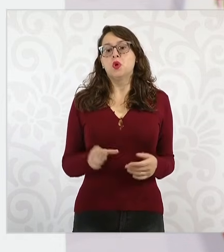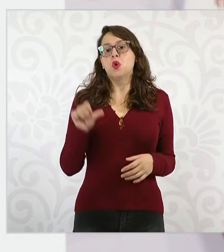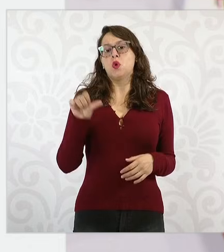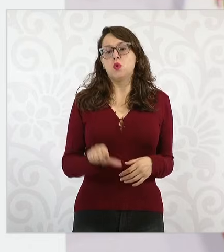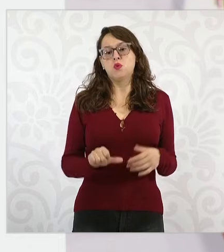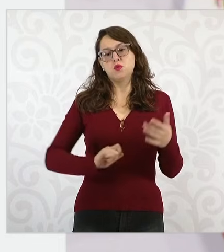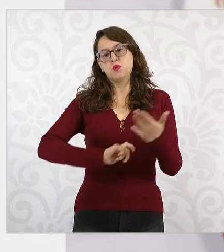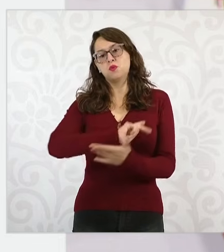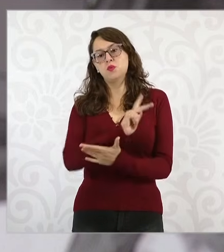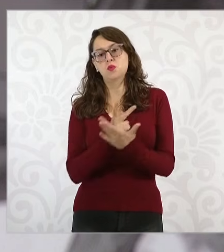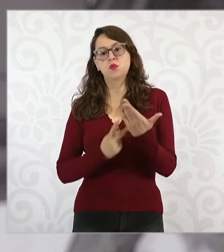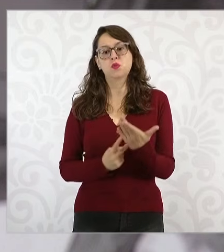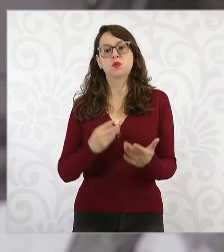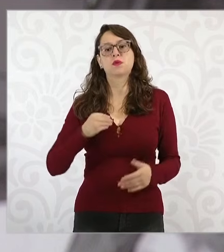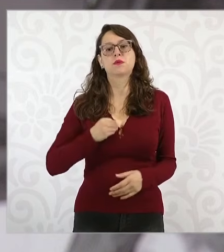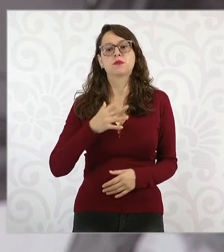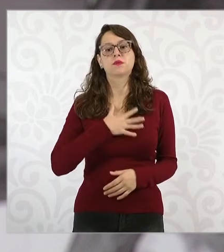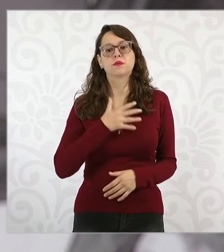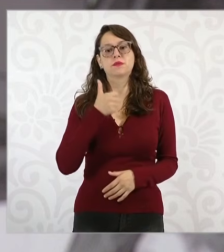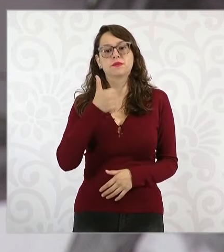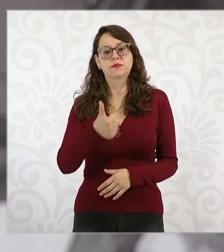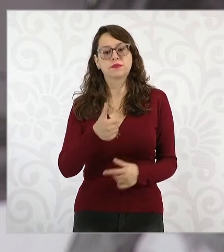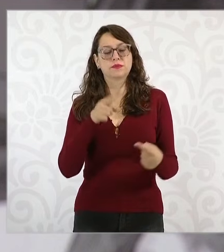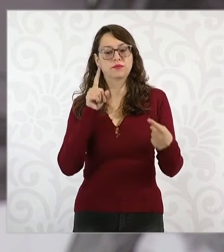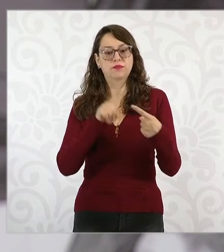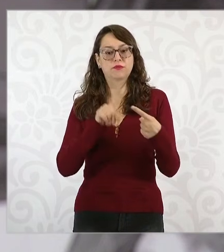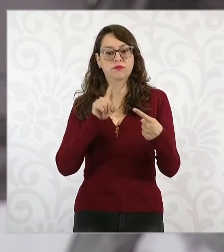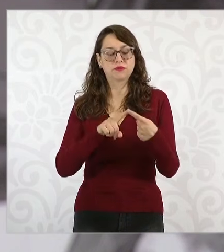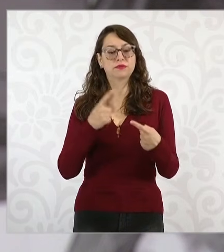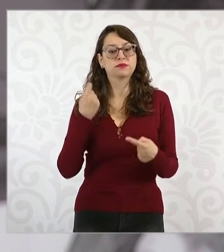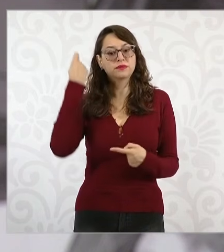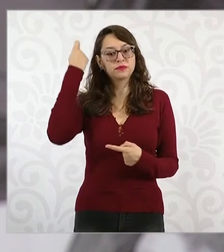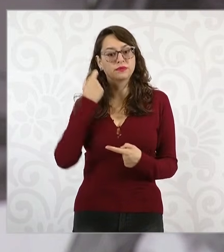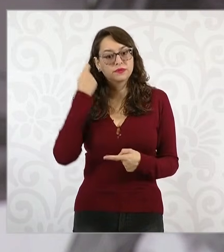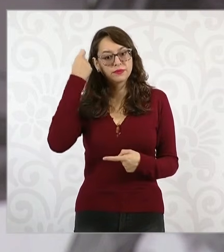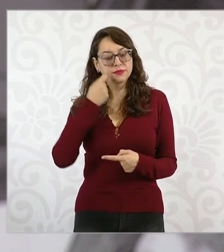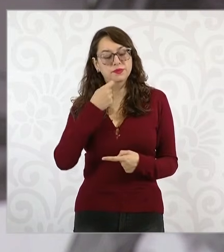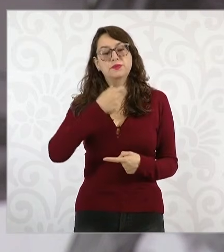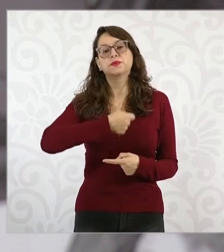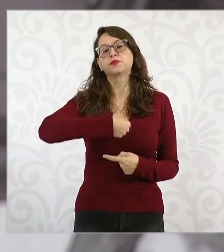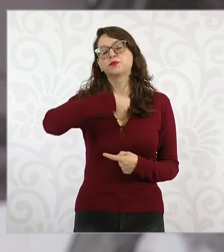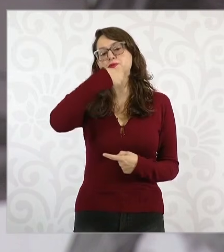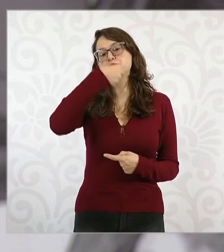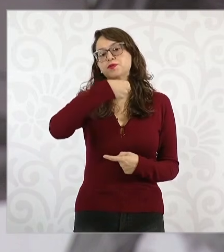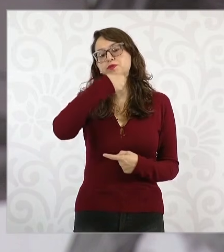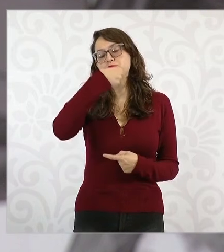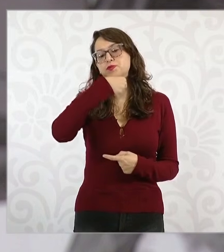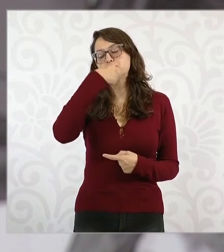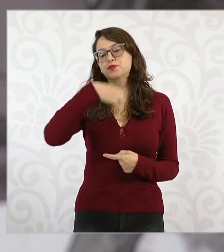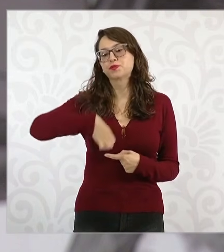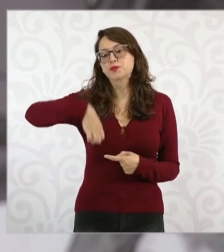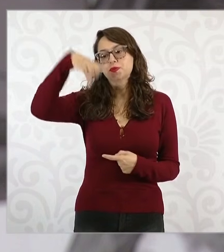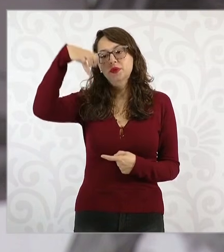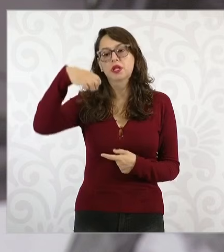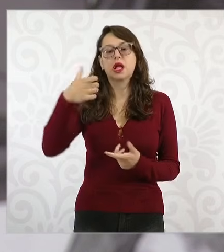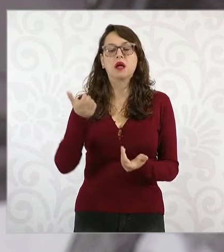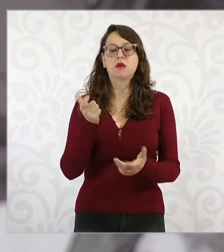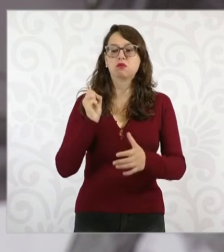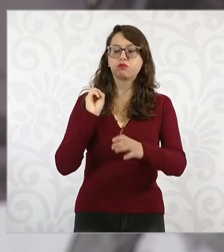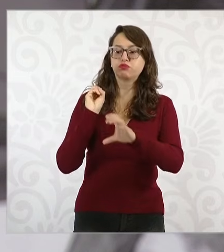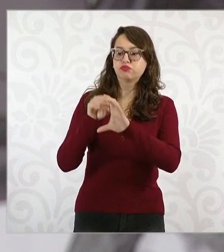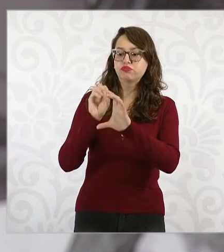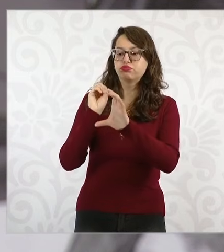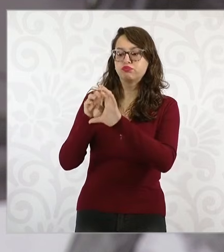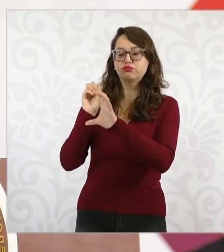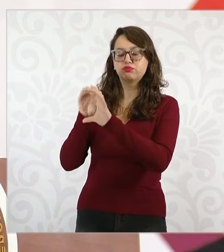bienestar, particularmente la pensión adulto mayor, porque hoy inicia el depósito, eso nos va a platicar